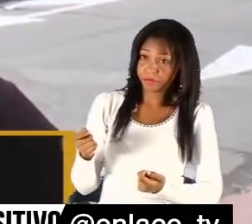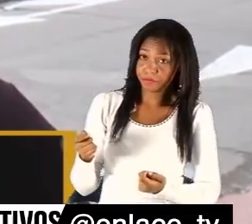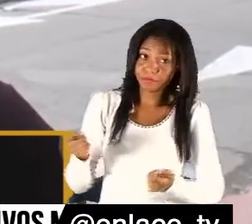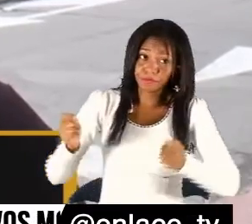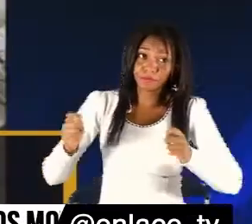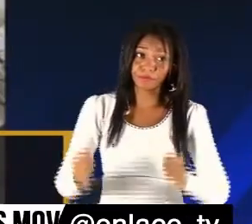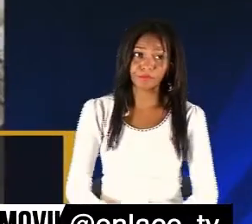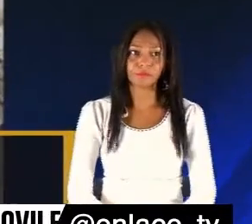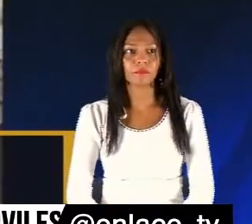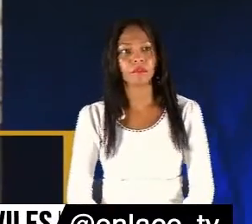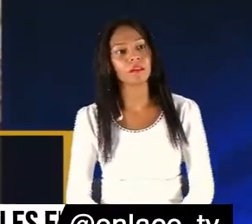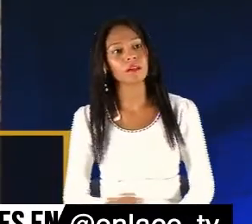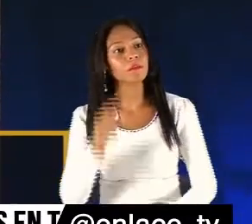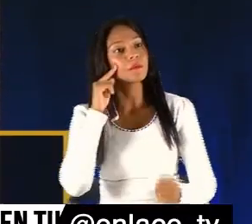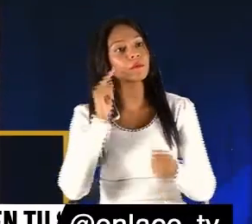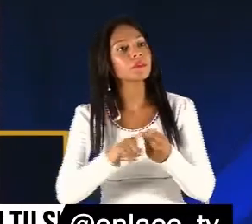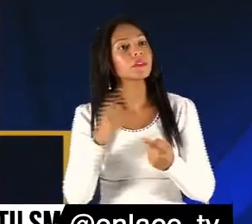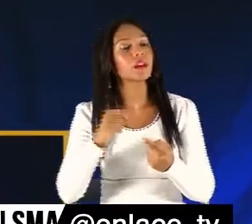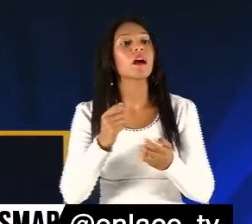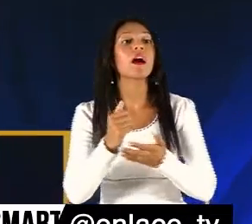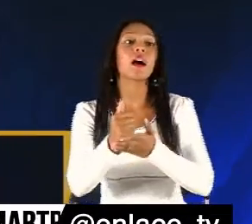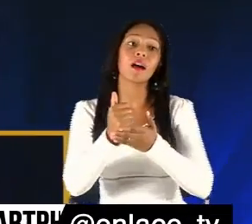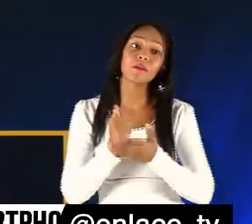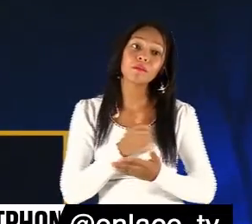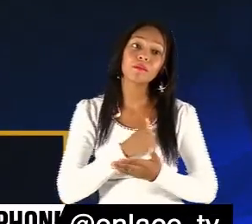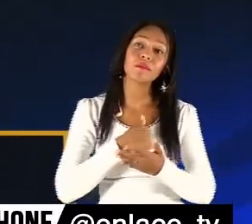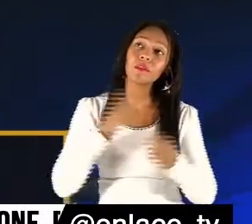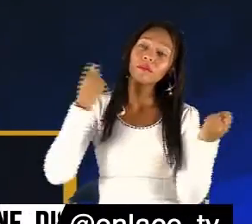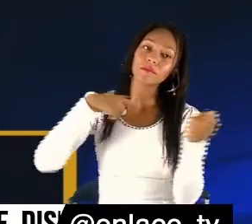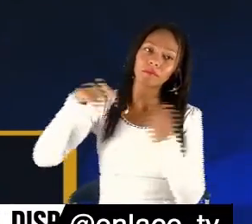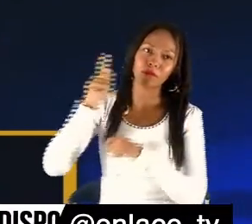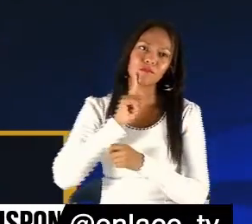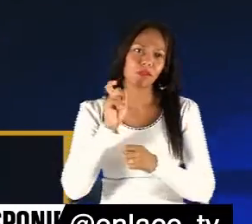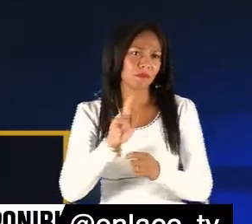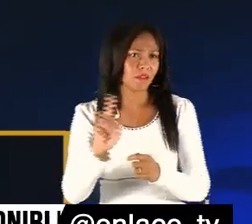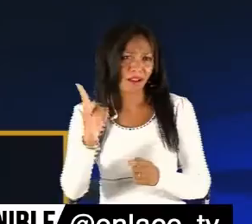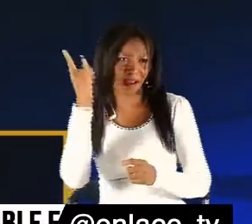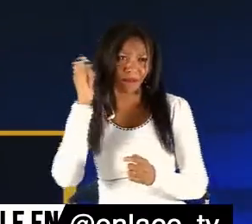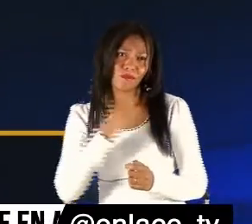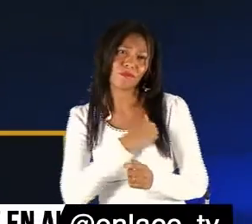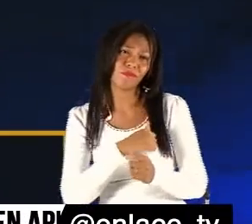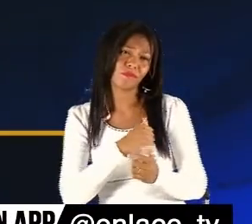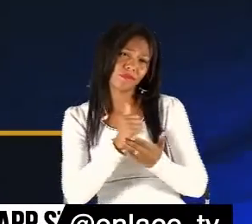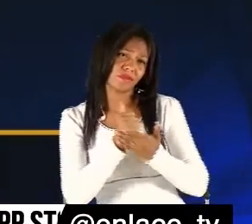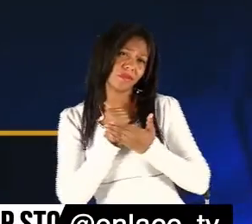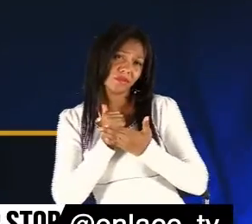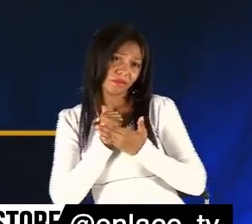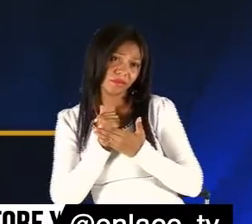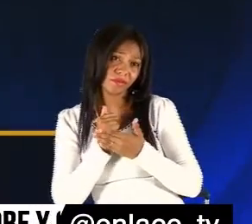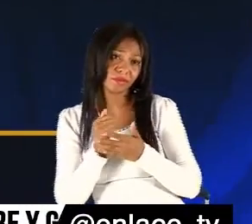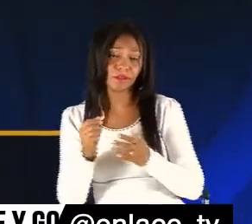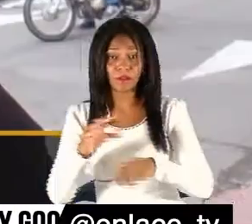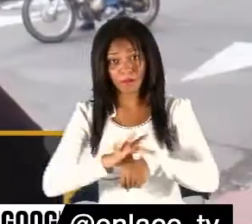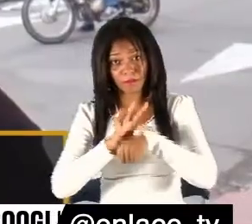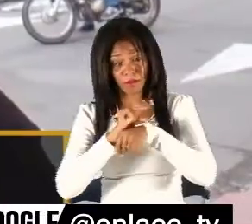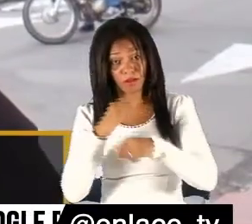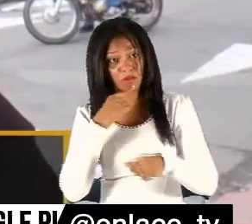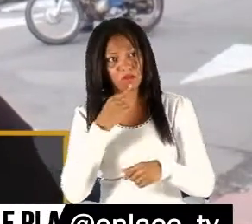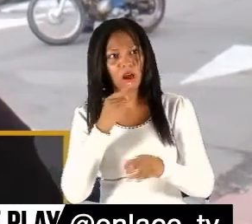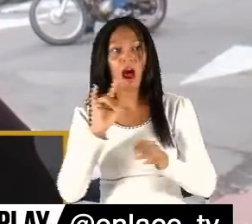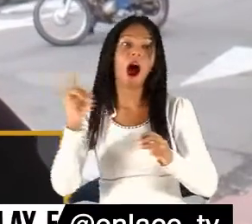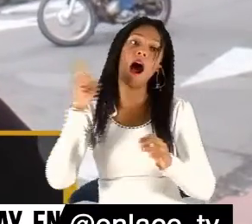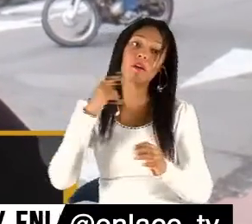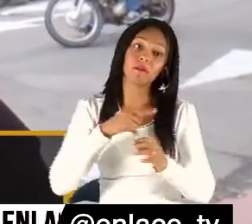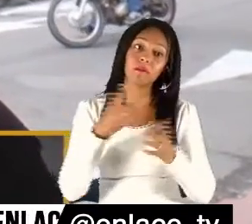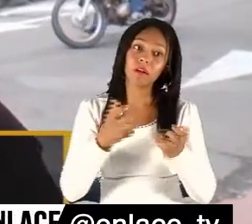que lo ayuden para poderlo trasladar para otro lado. El médico le dijo que si Dios mediante en estos días